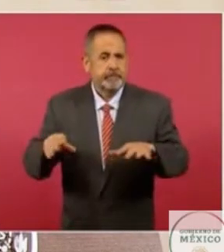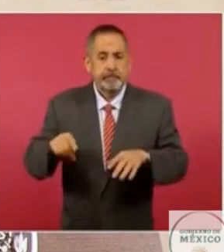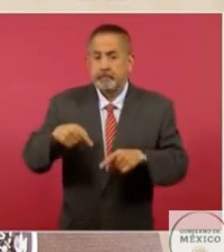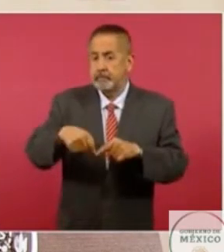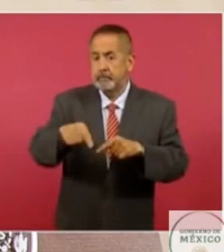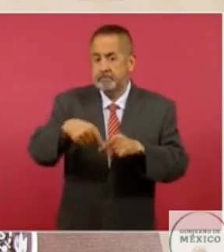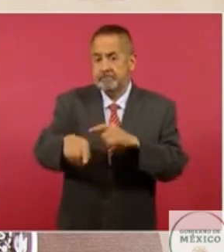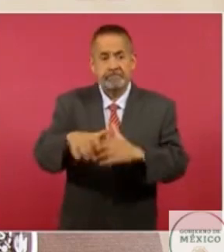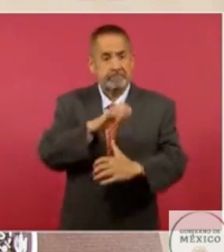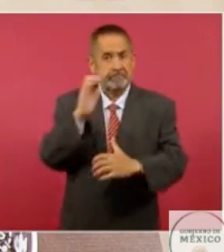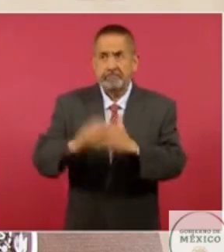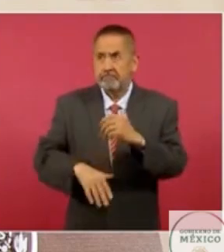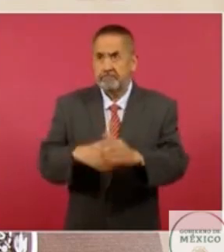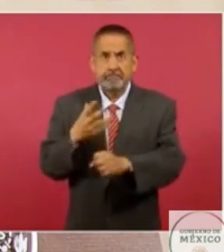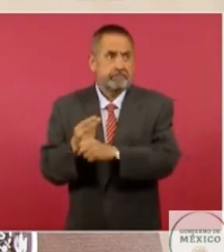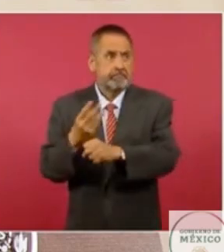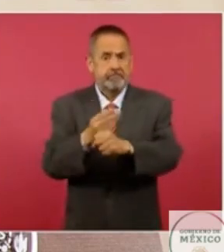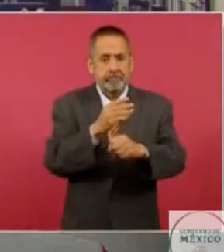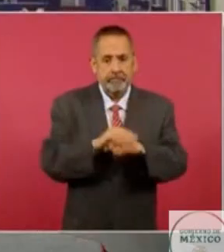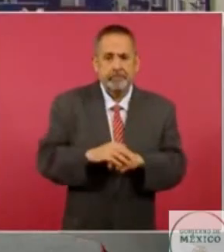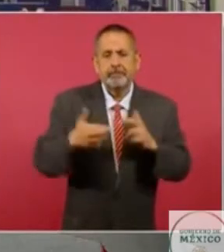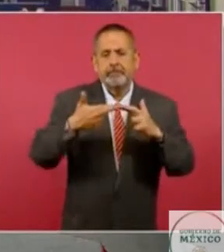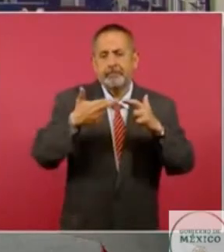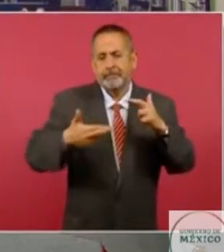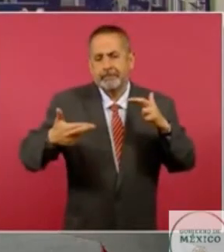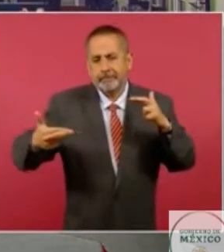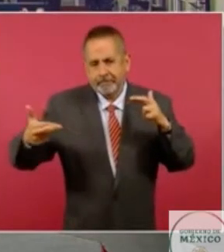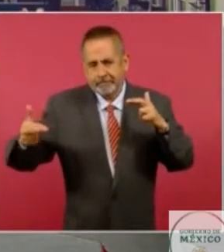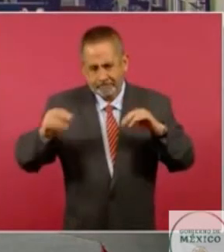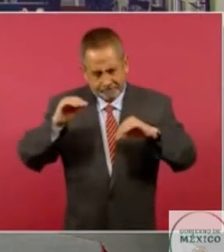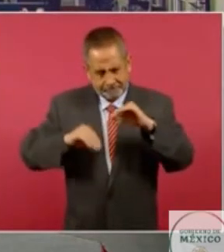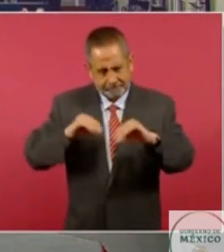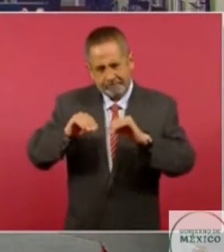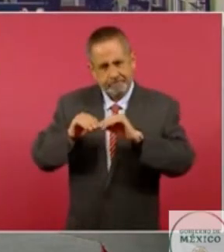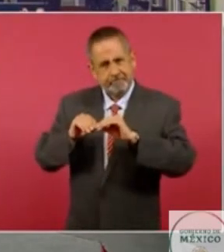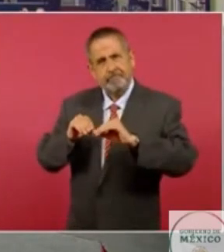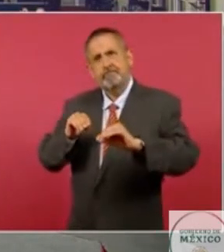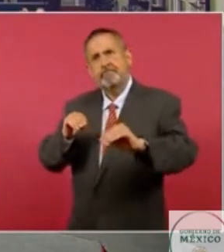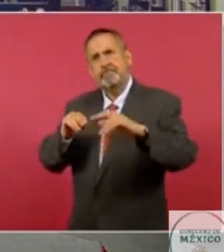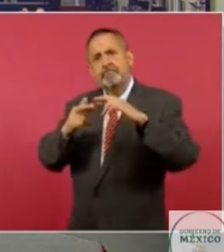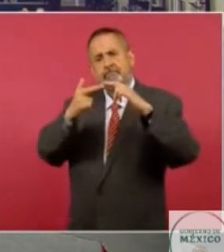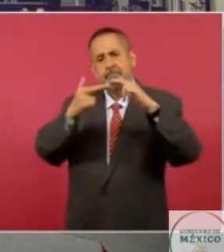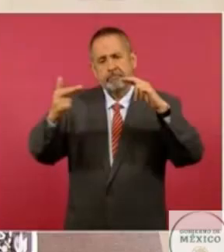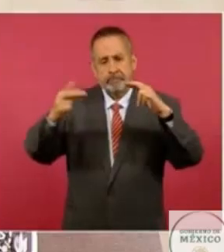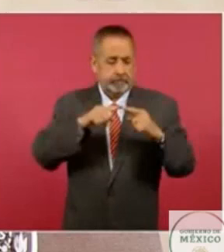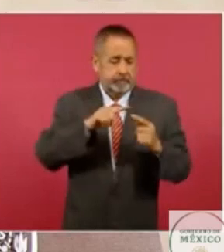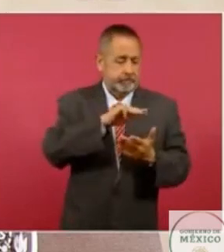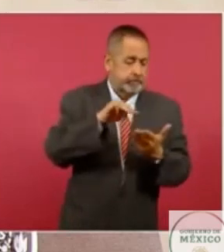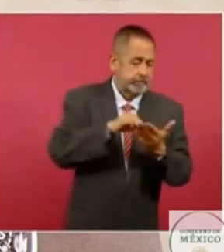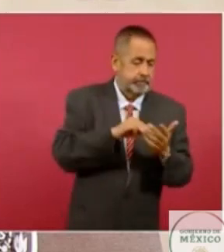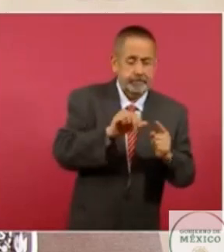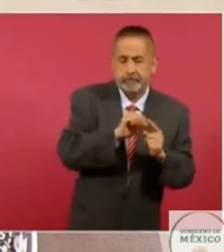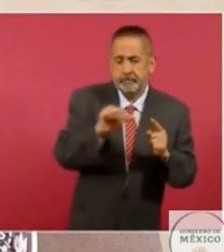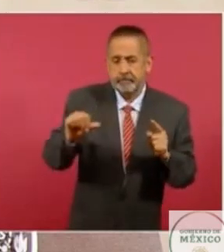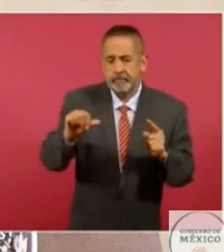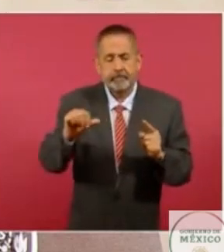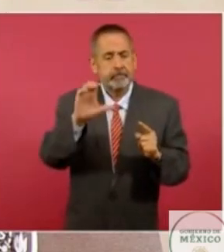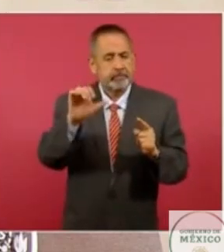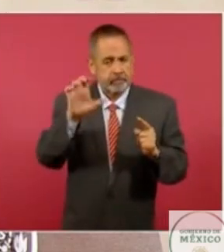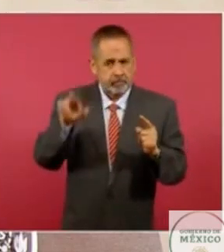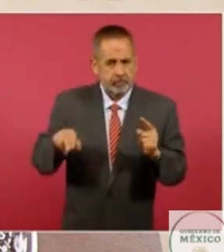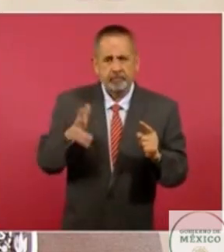última situación: cableado de los equipos instalados, ubicadas entre Mérida y